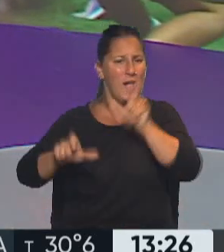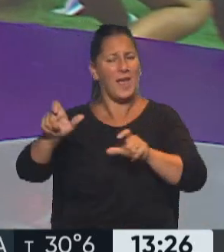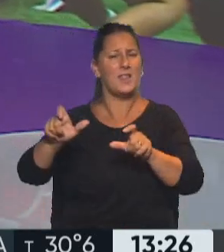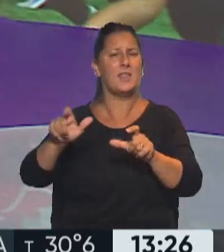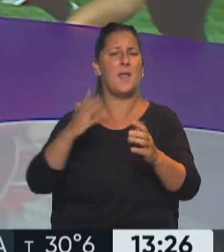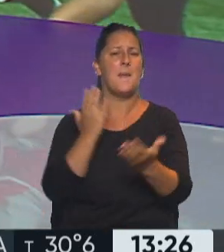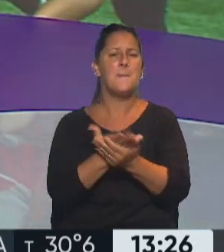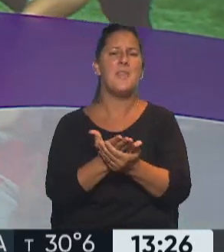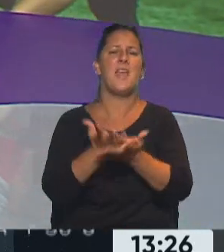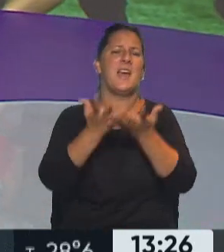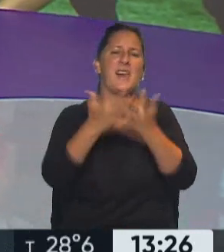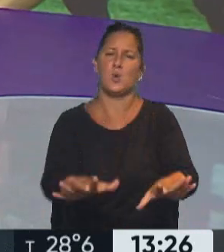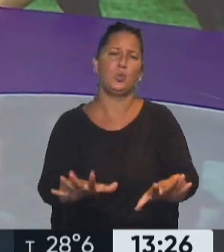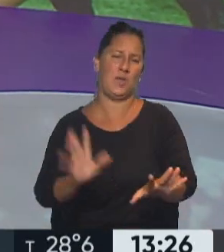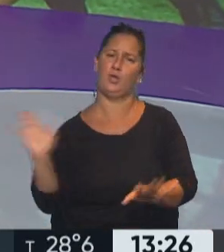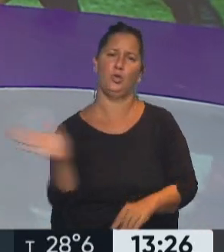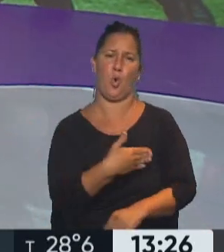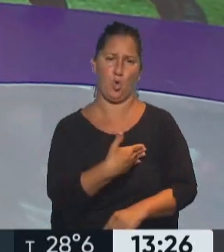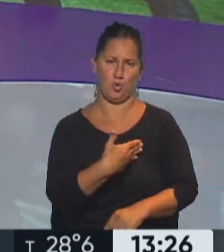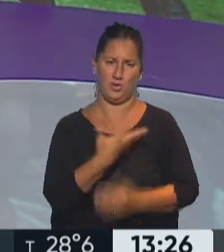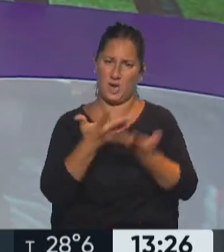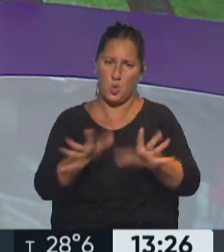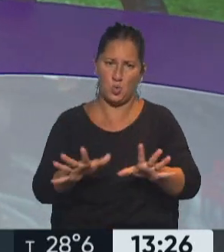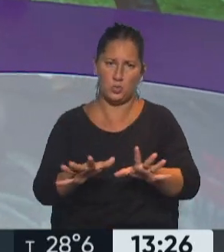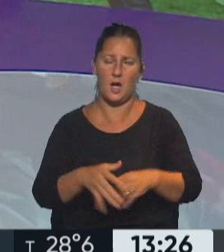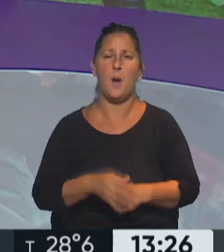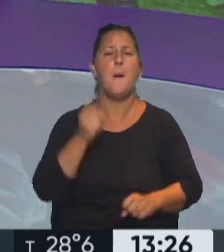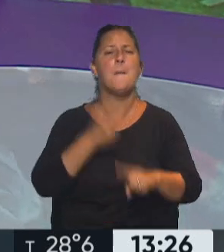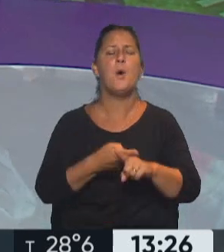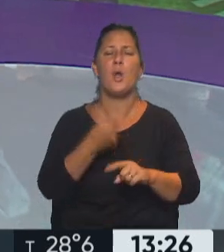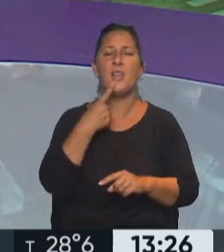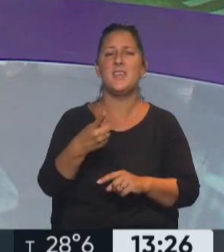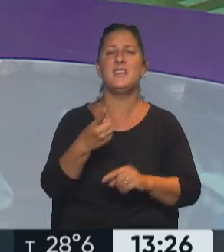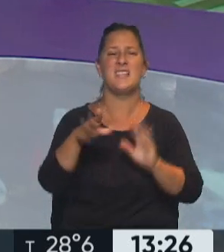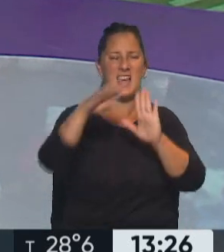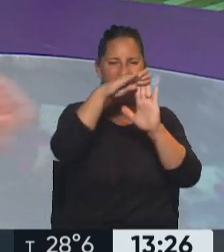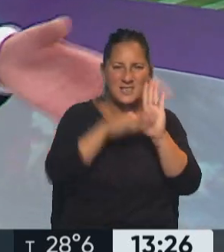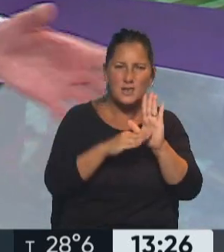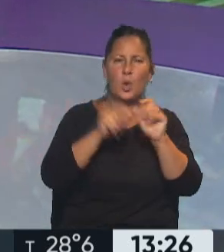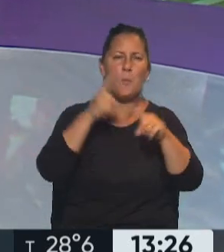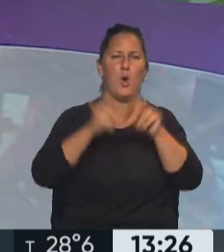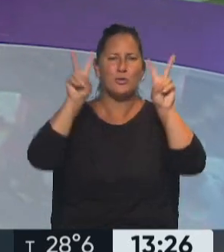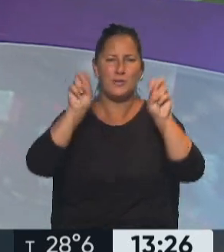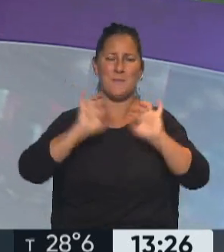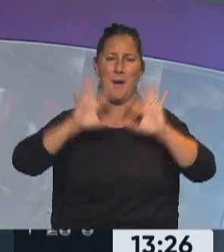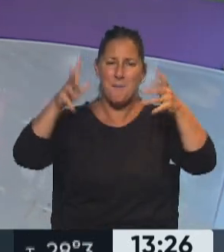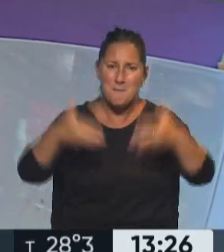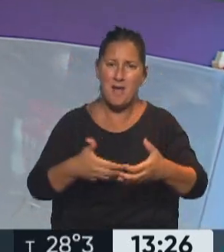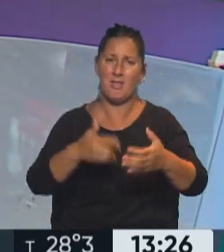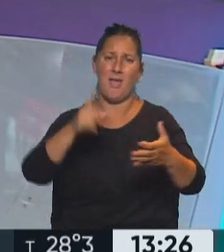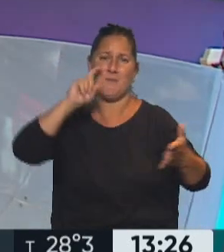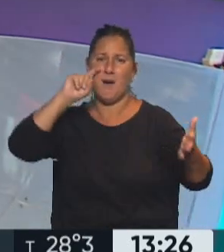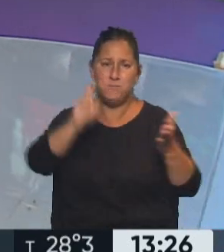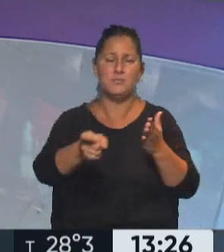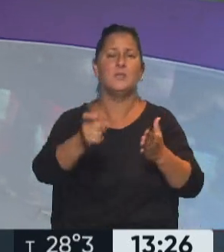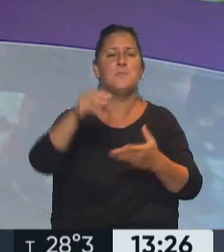pidiendo una renuncia generalizada. Tiene que ver con la violación a las restricciones por la pandemia ocurridas en la